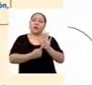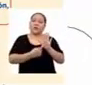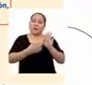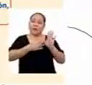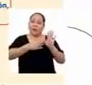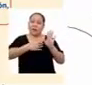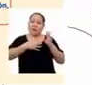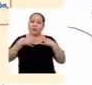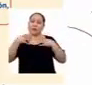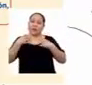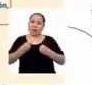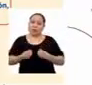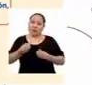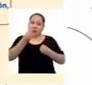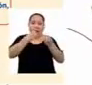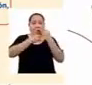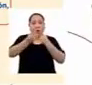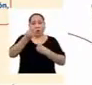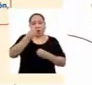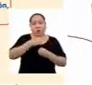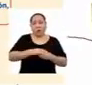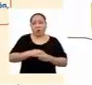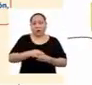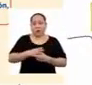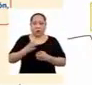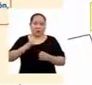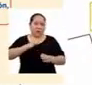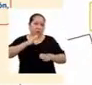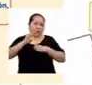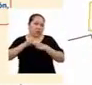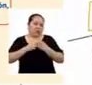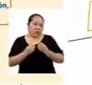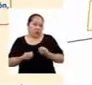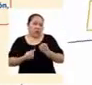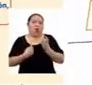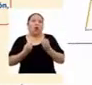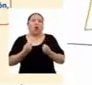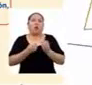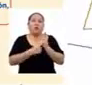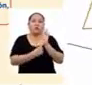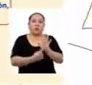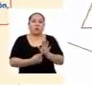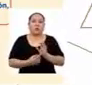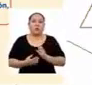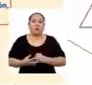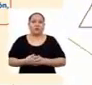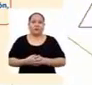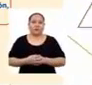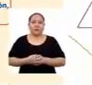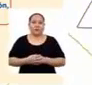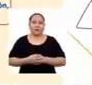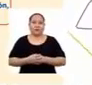alimentación, actividad física y emociones?